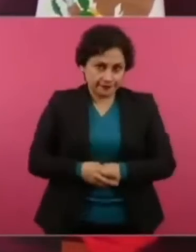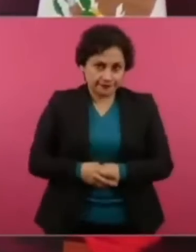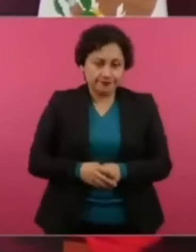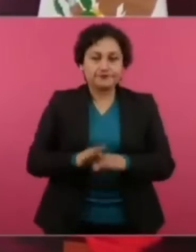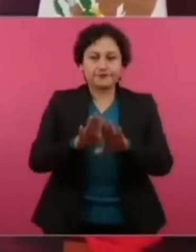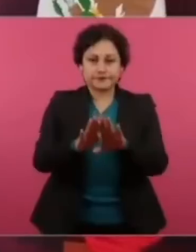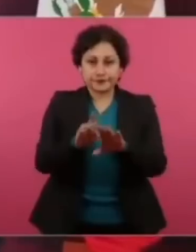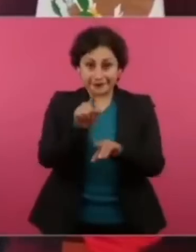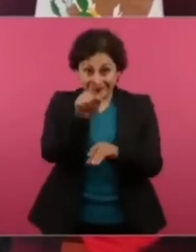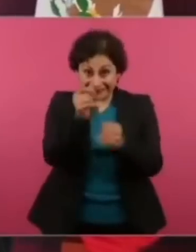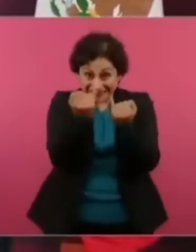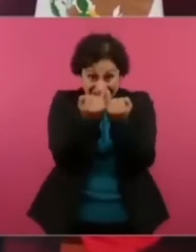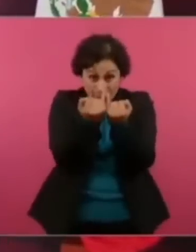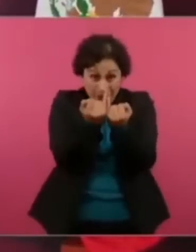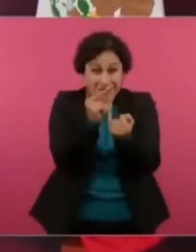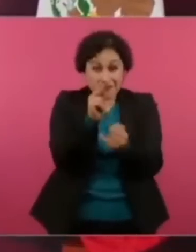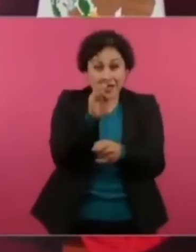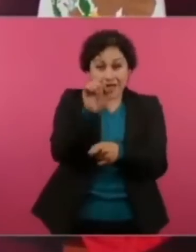medios.